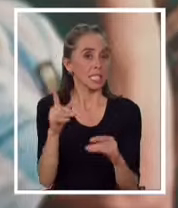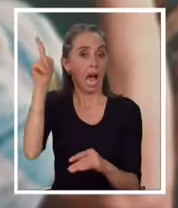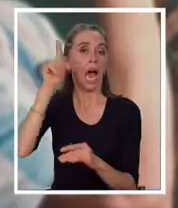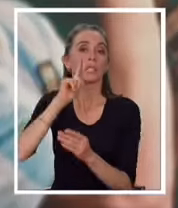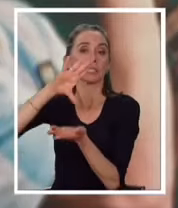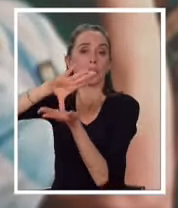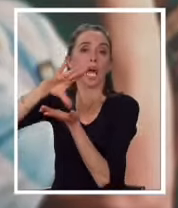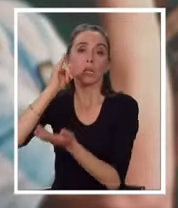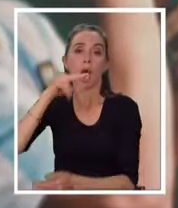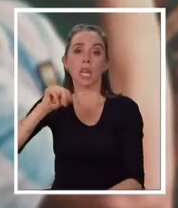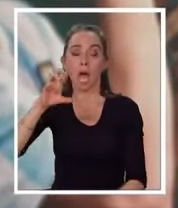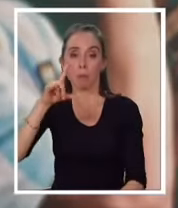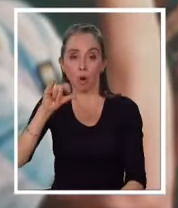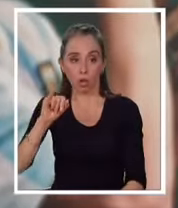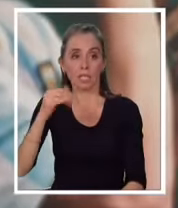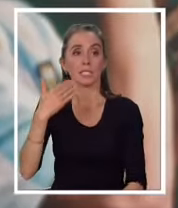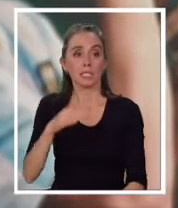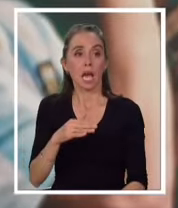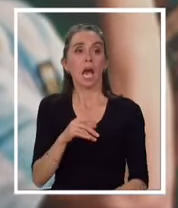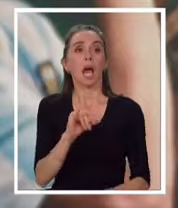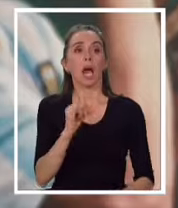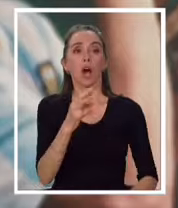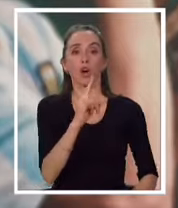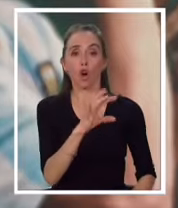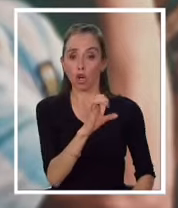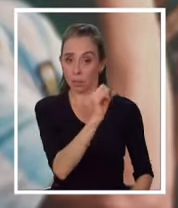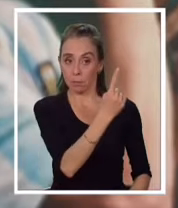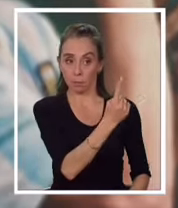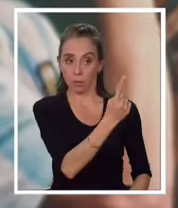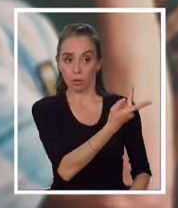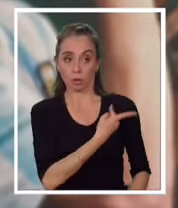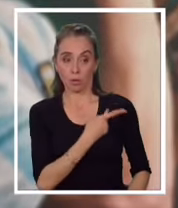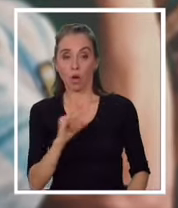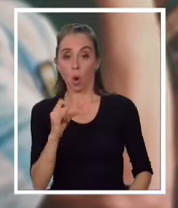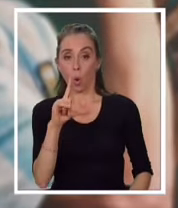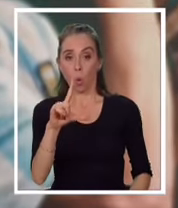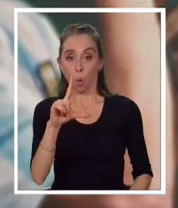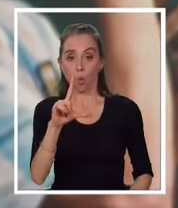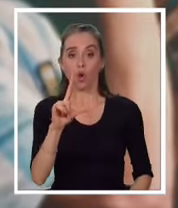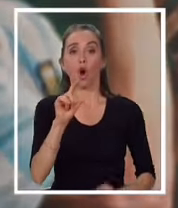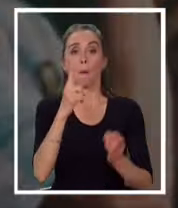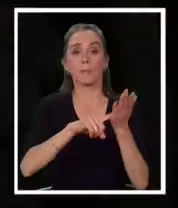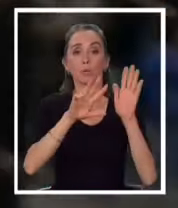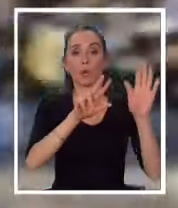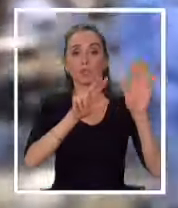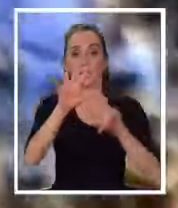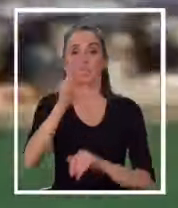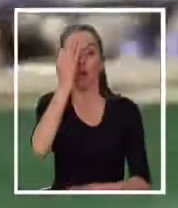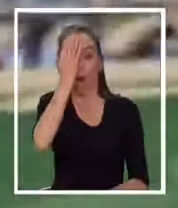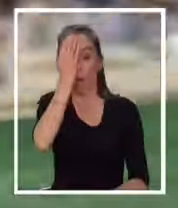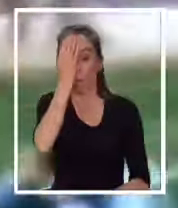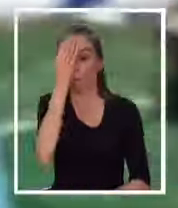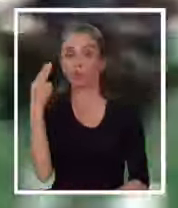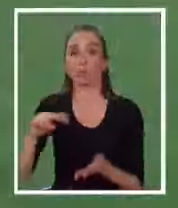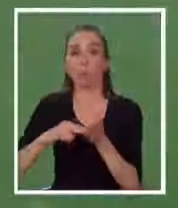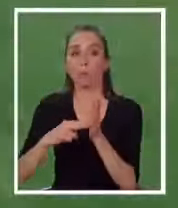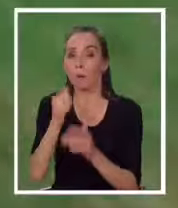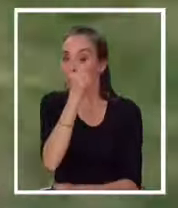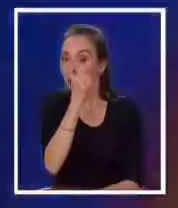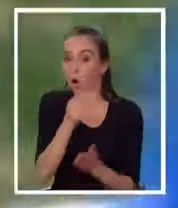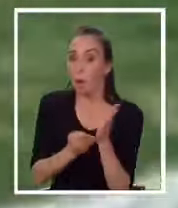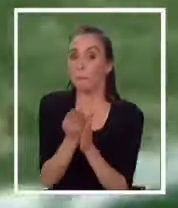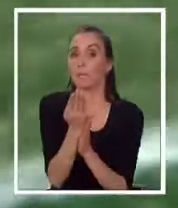Nápoles. Ya estaba en Nápoles. Yo transferí, la había hecho Jorge, Sister Pilar. Julio del 85, agosto. Su problema